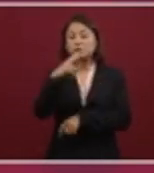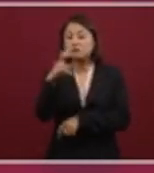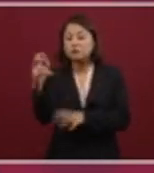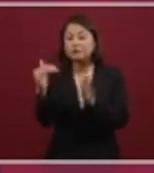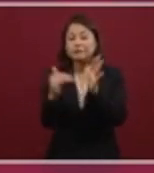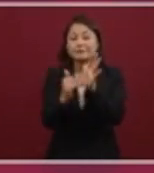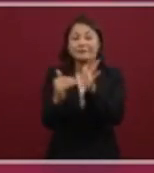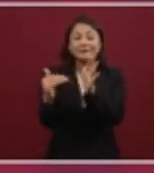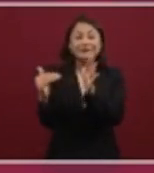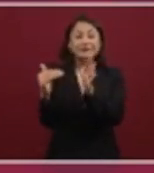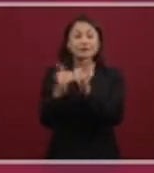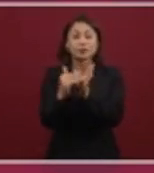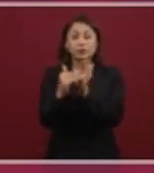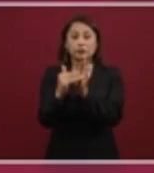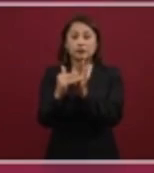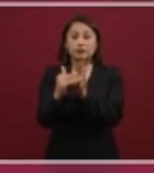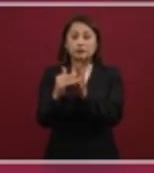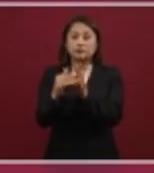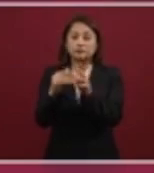nacional,